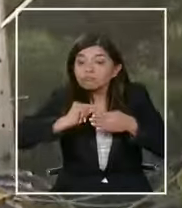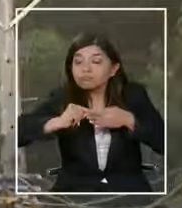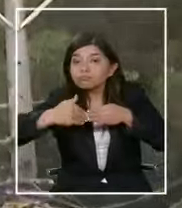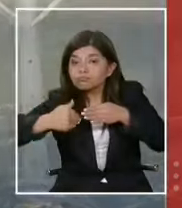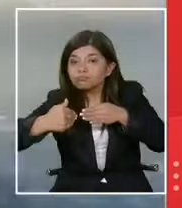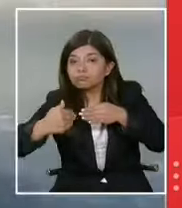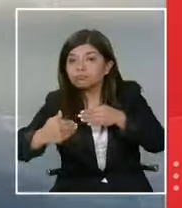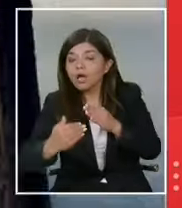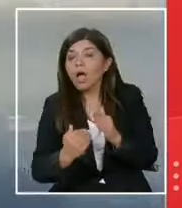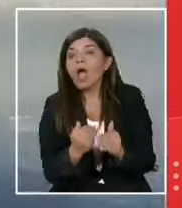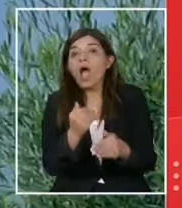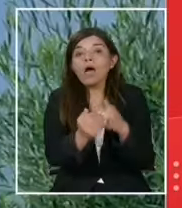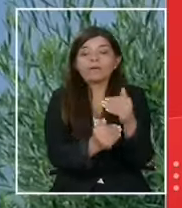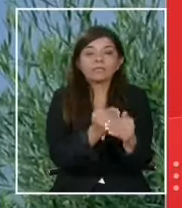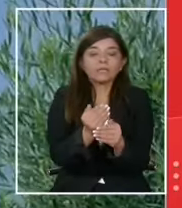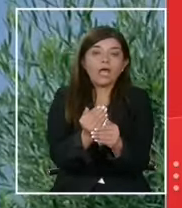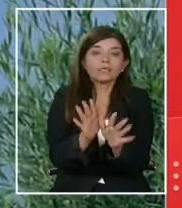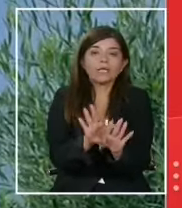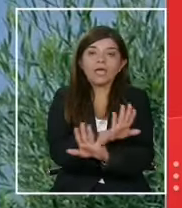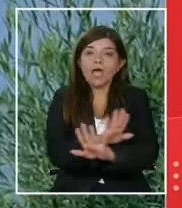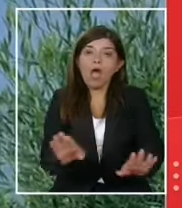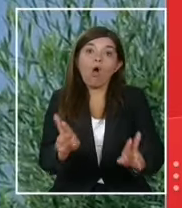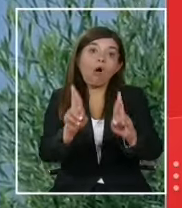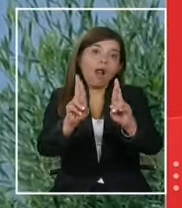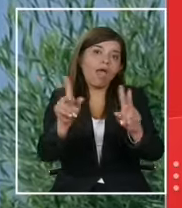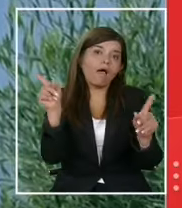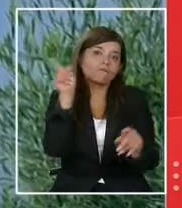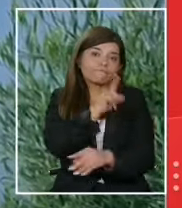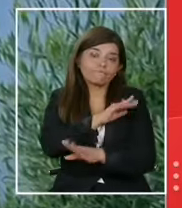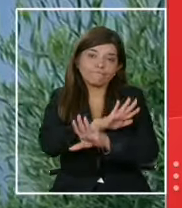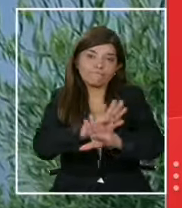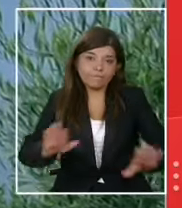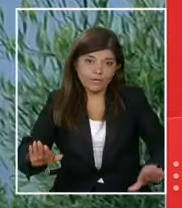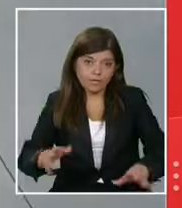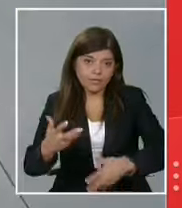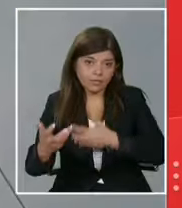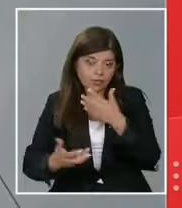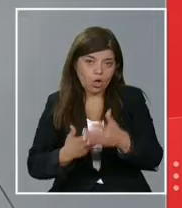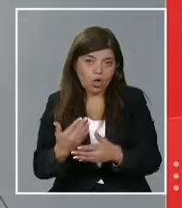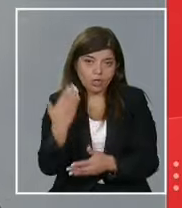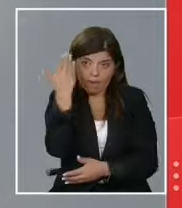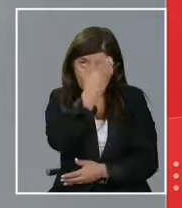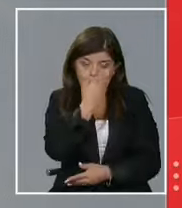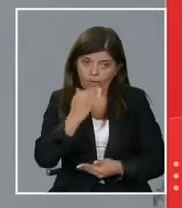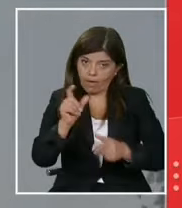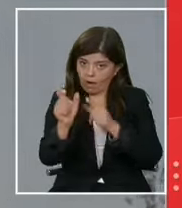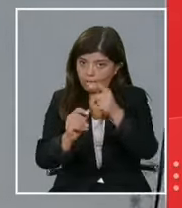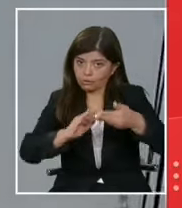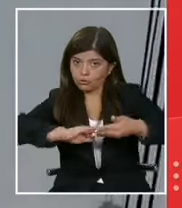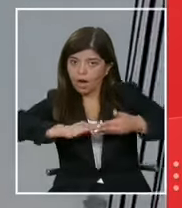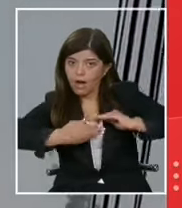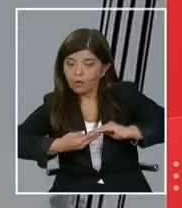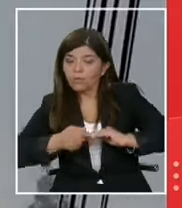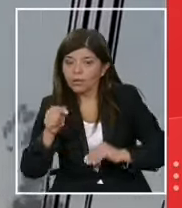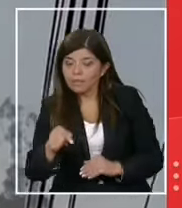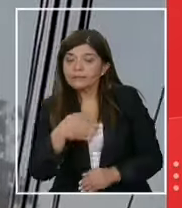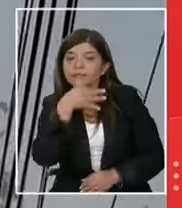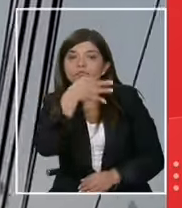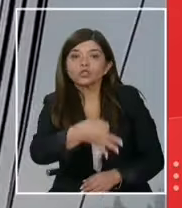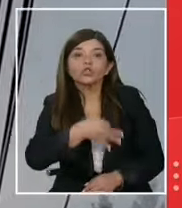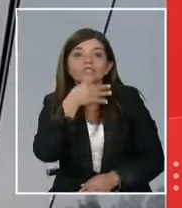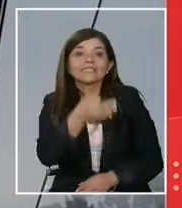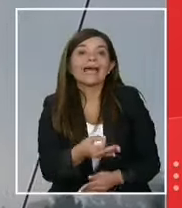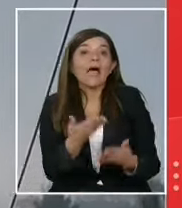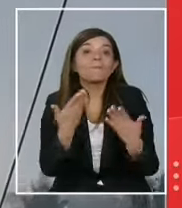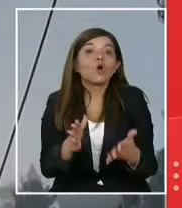en la medida en que avanza la jornada, se pueda dar por finalizado este siniestro que mantiene ahí preocupado a gran parte de la comunidad. Y como les contábamos,